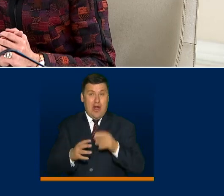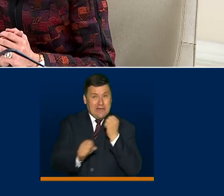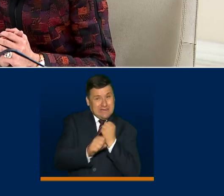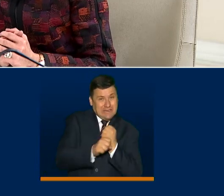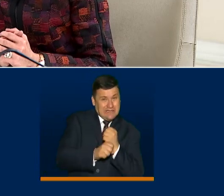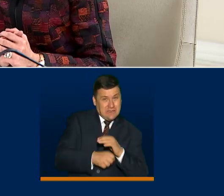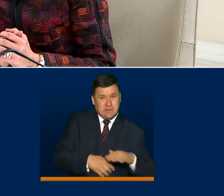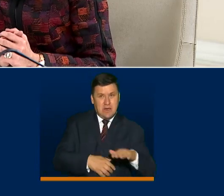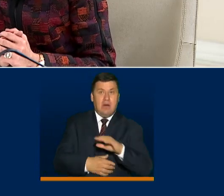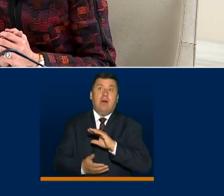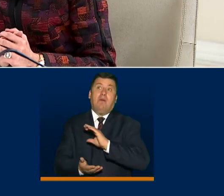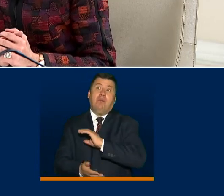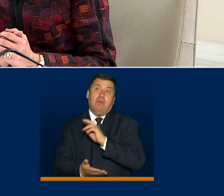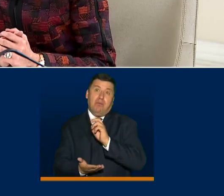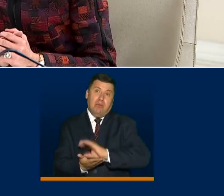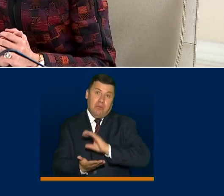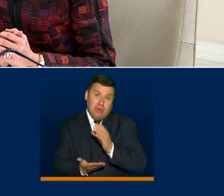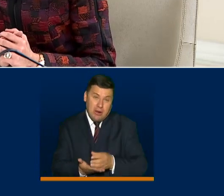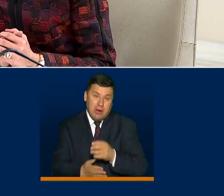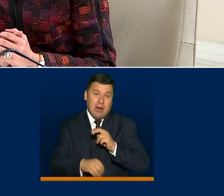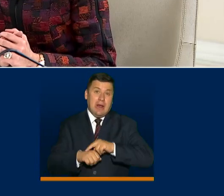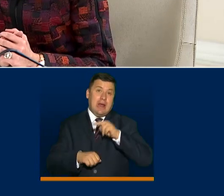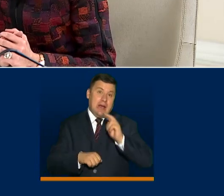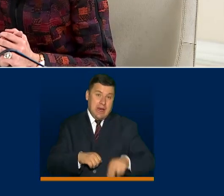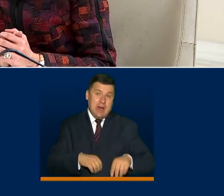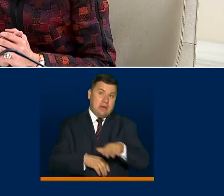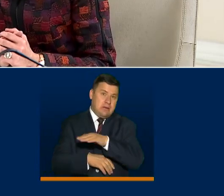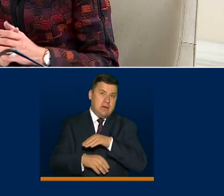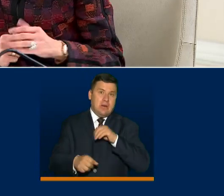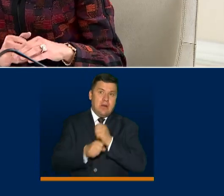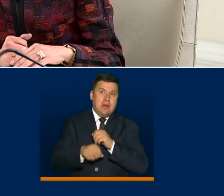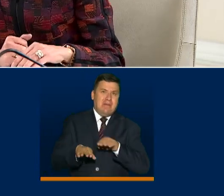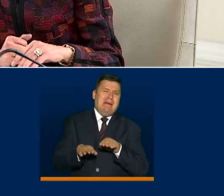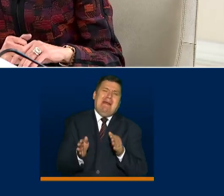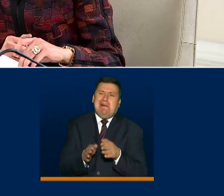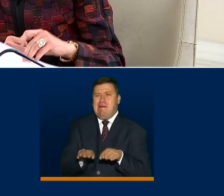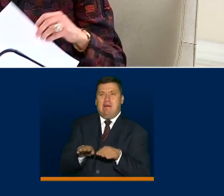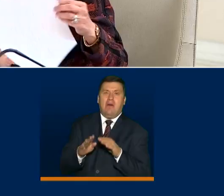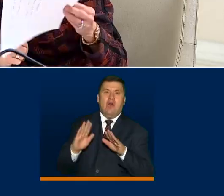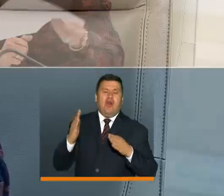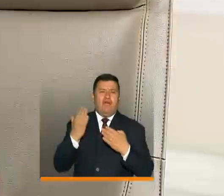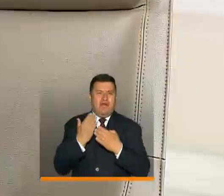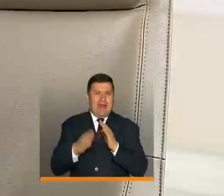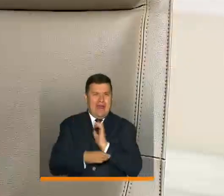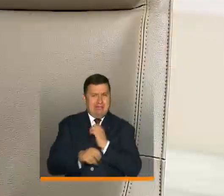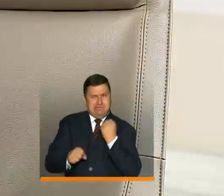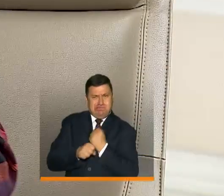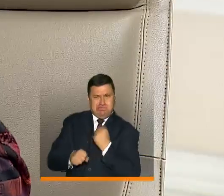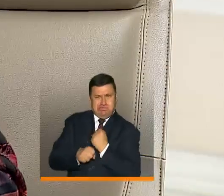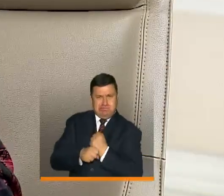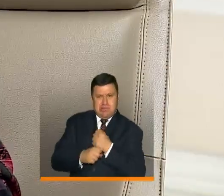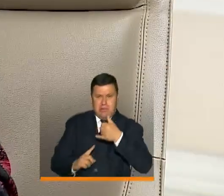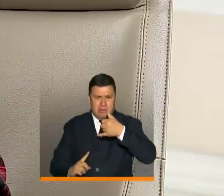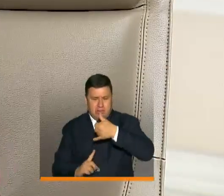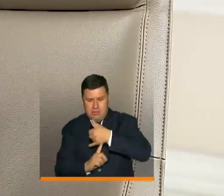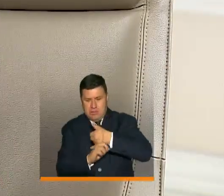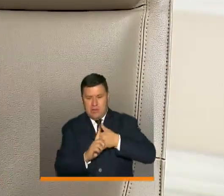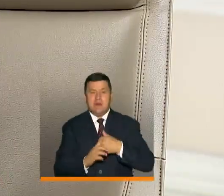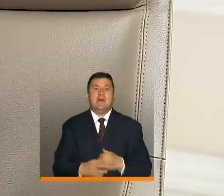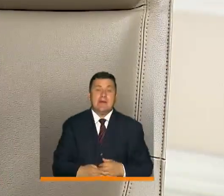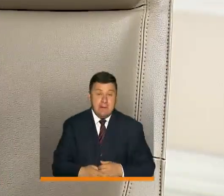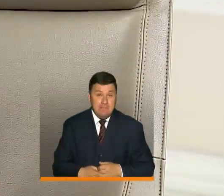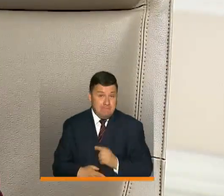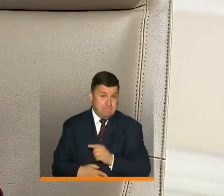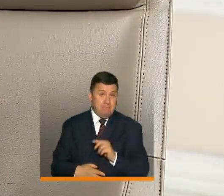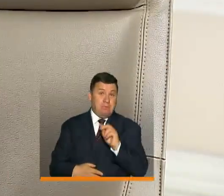conectividad entre Putumayo y Nariño y adicionalmente mejora el tránsito entre la frontera con el Ecuador y el centro del país. Dentro